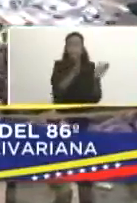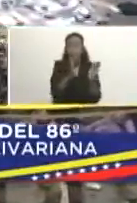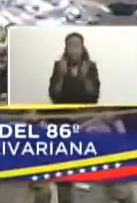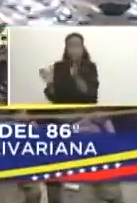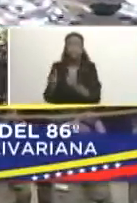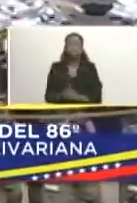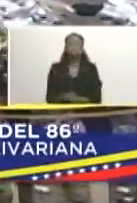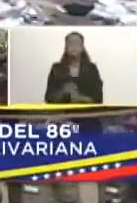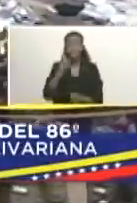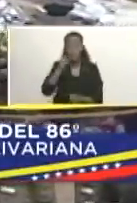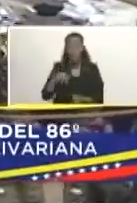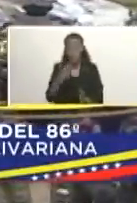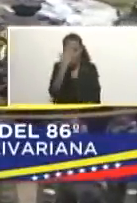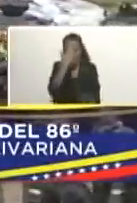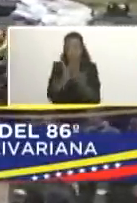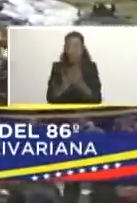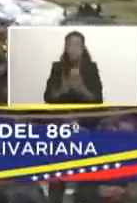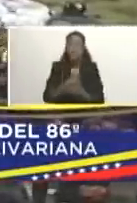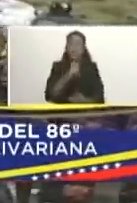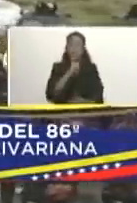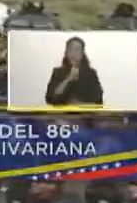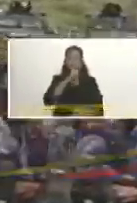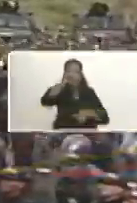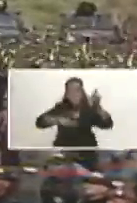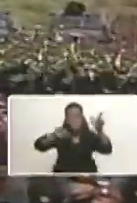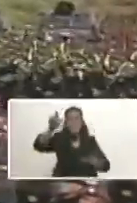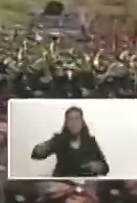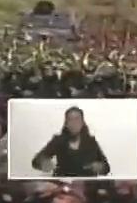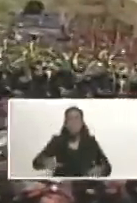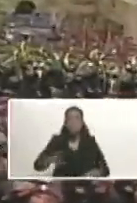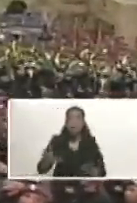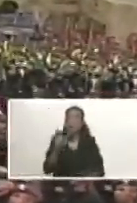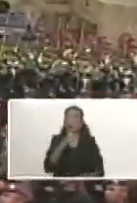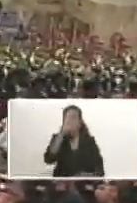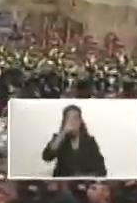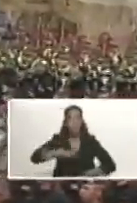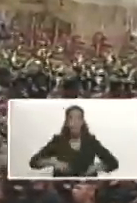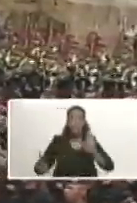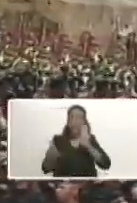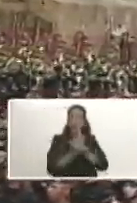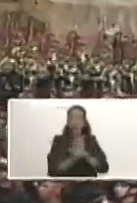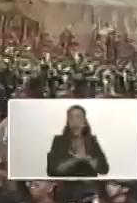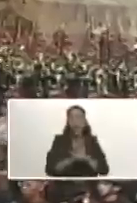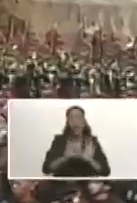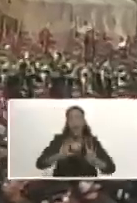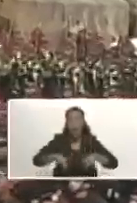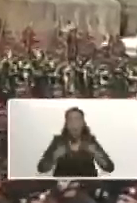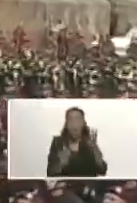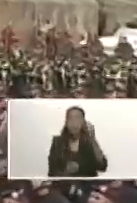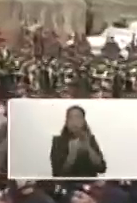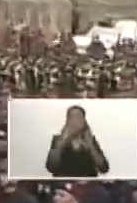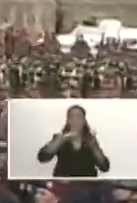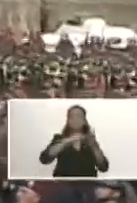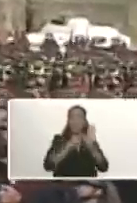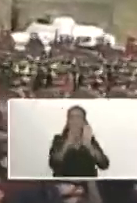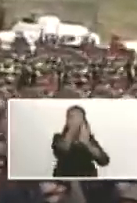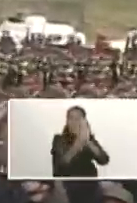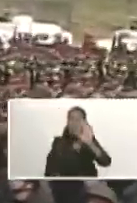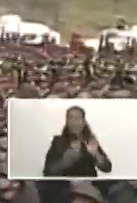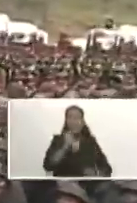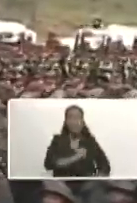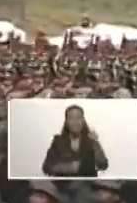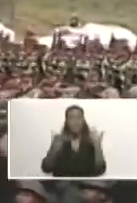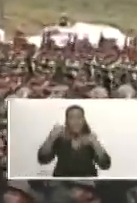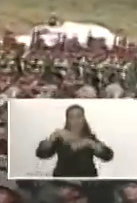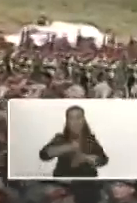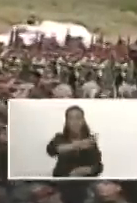fuerza para enfrentar a los infractores potenciales de la ley y el naciente concepto estratégico militar para la defensa